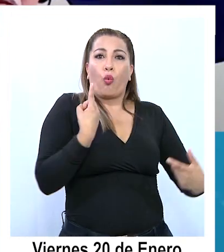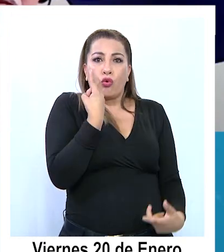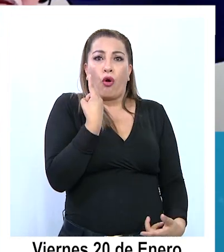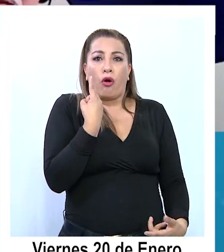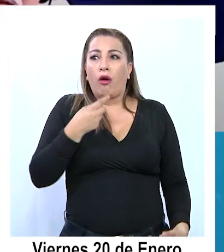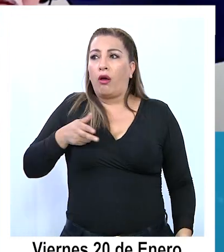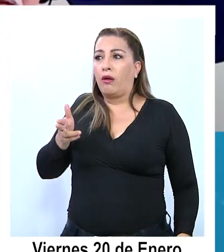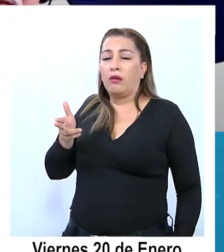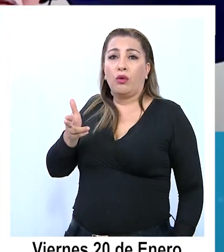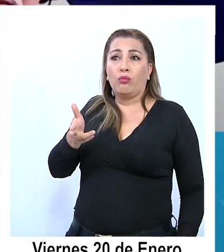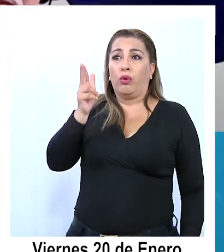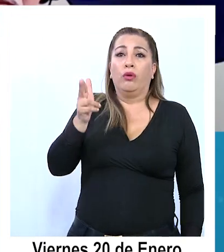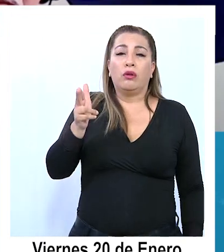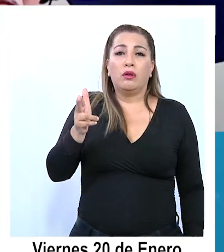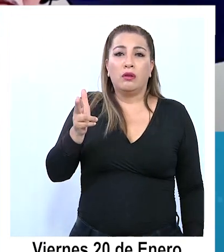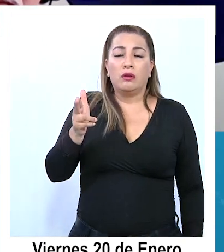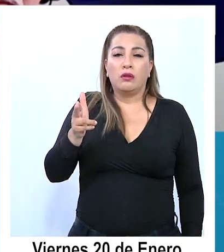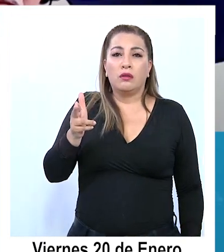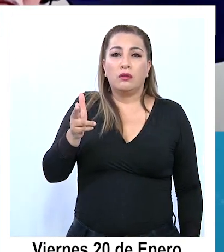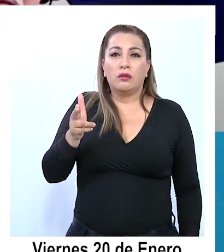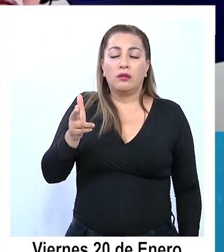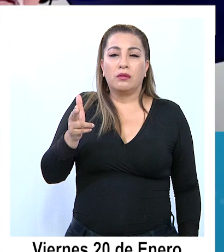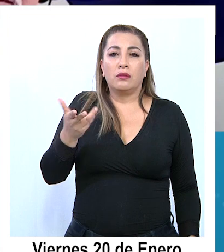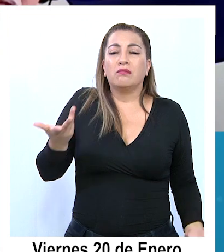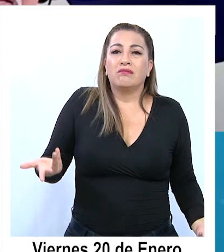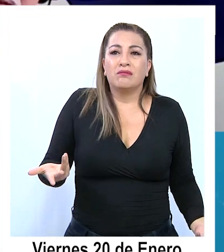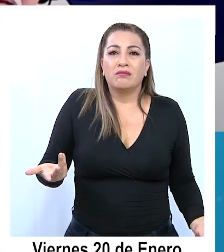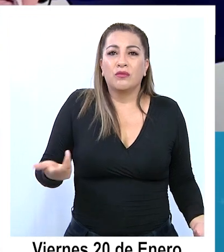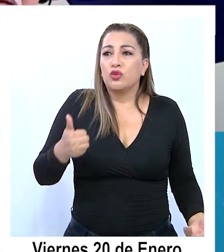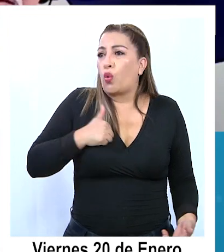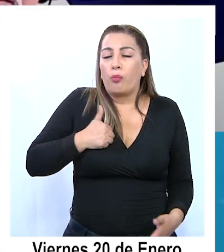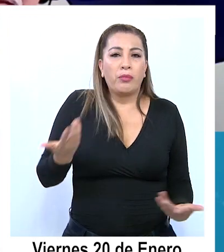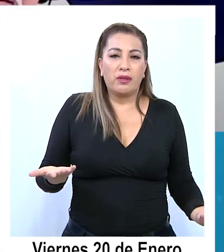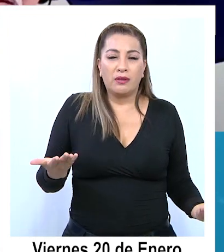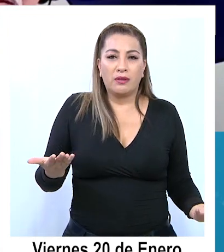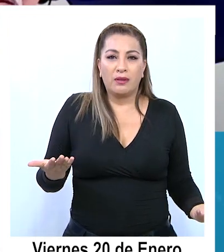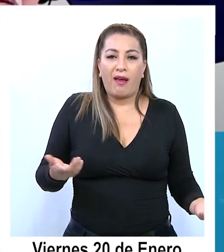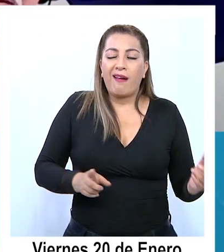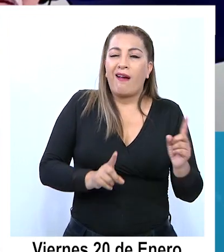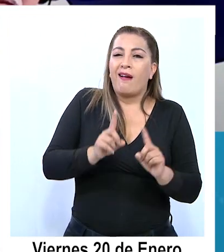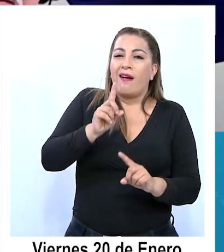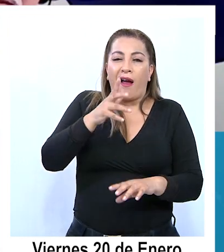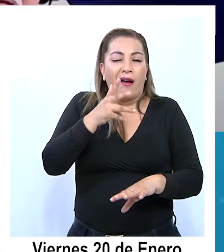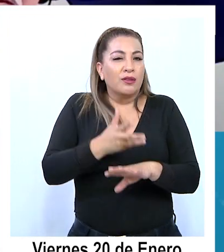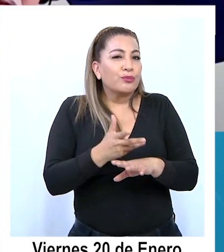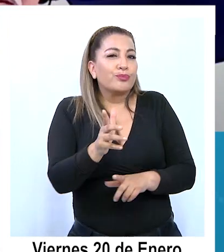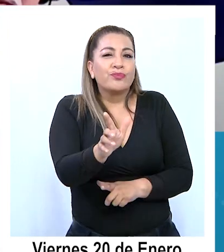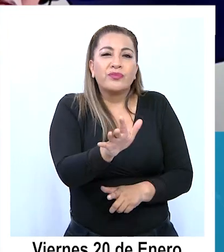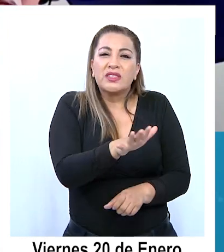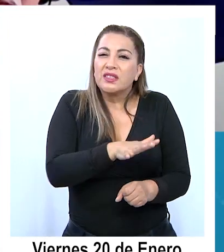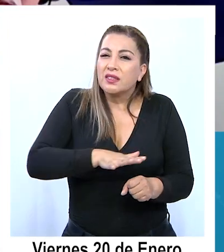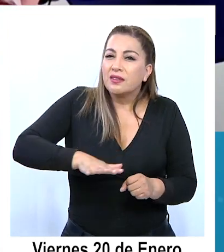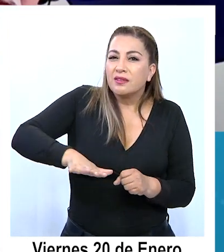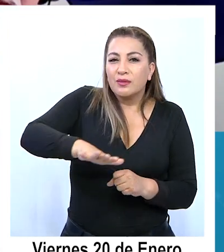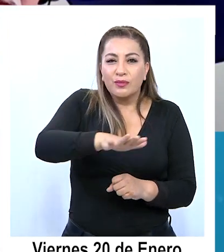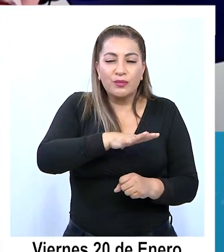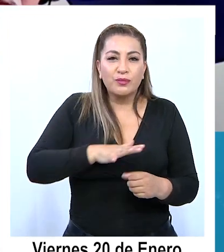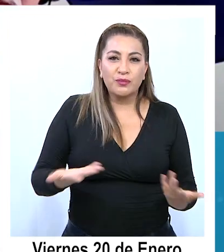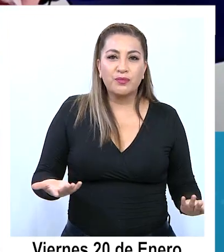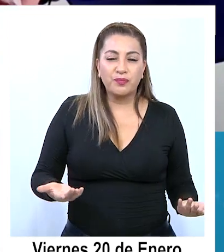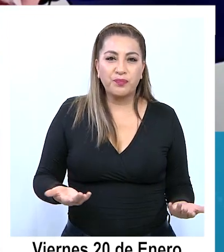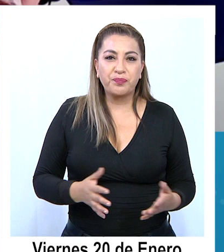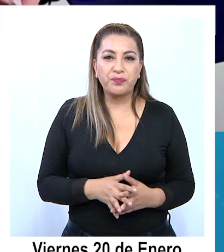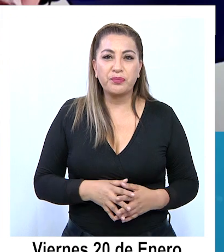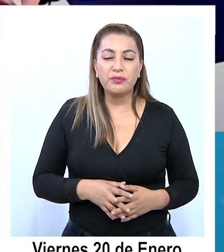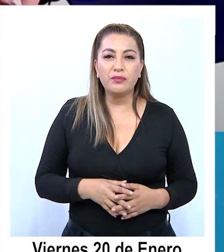¿Por qué? Y yo cumplí una orden. Entonces, claro, se producen situaciones que